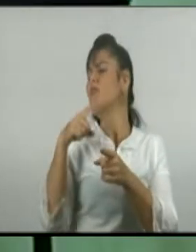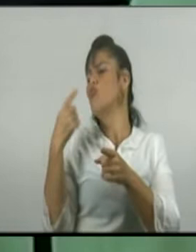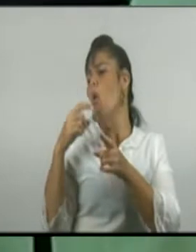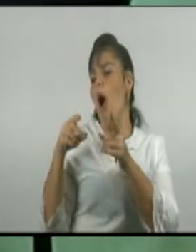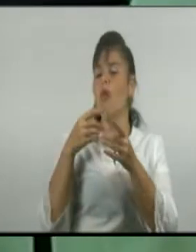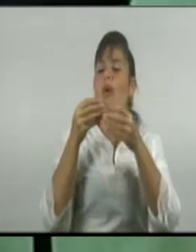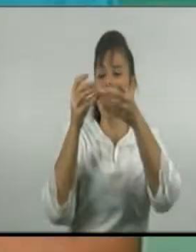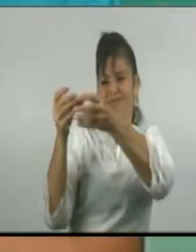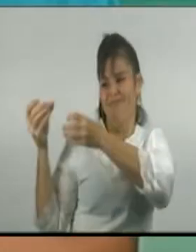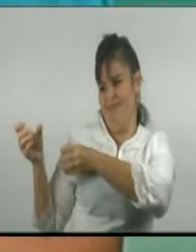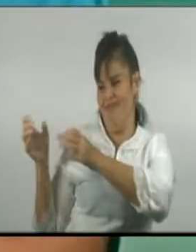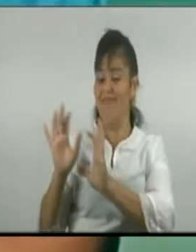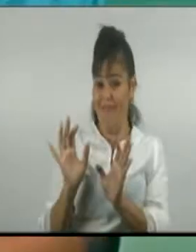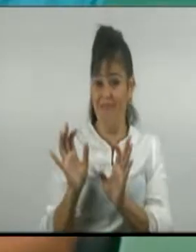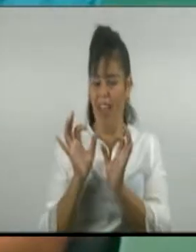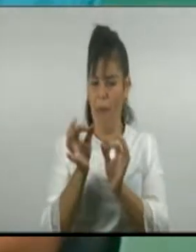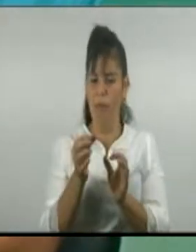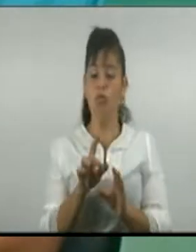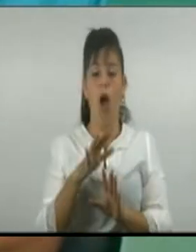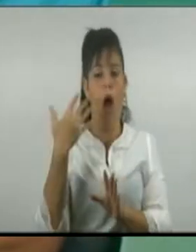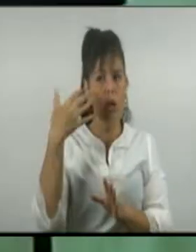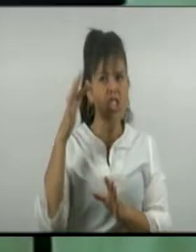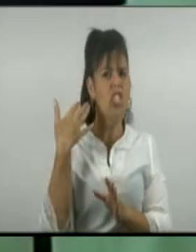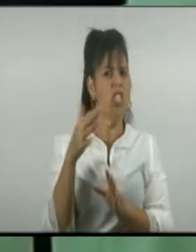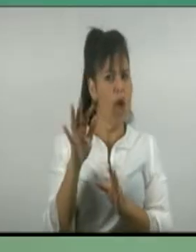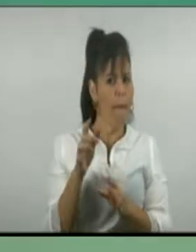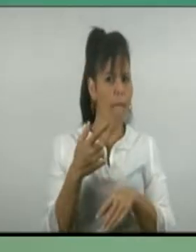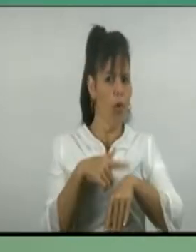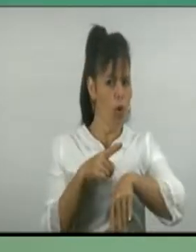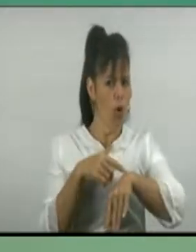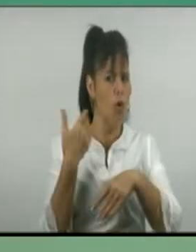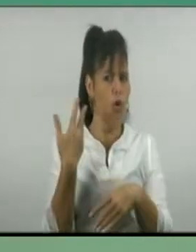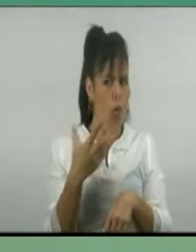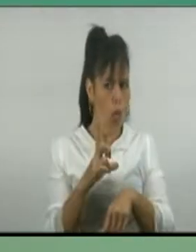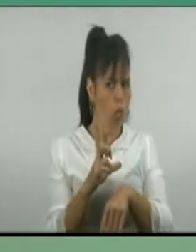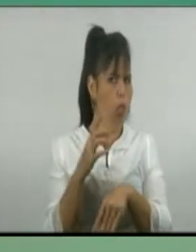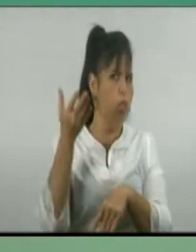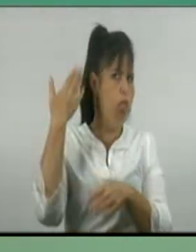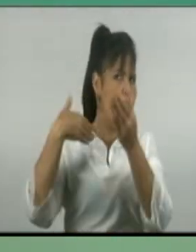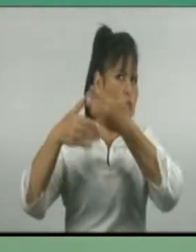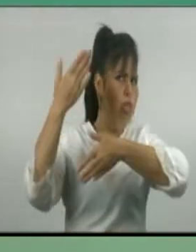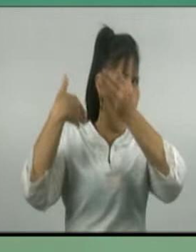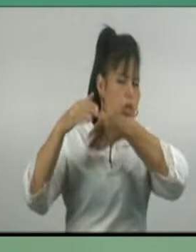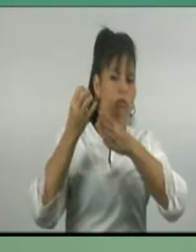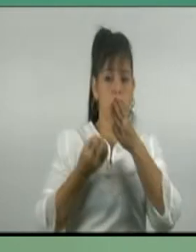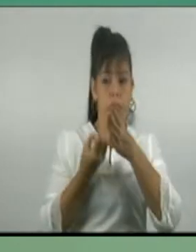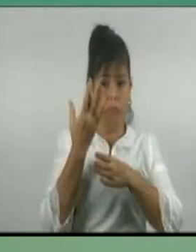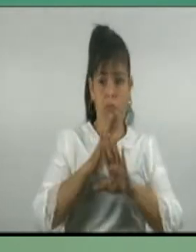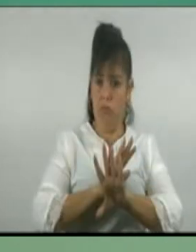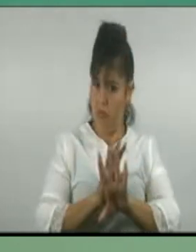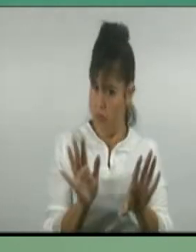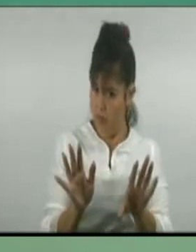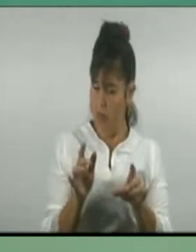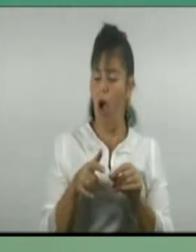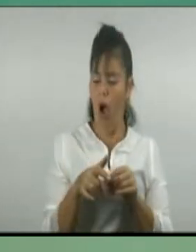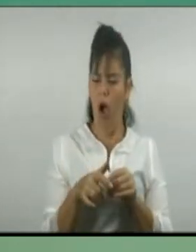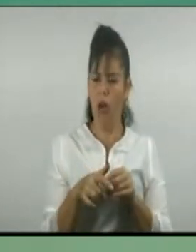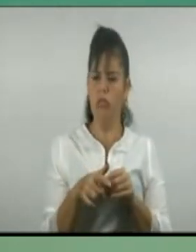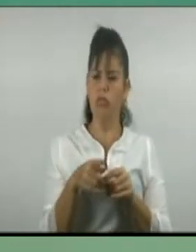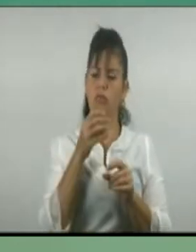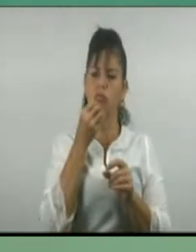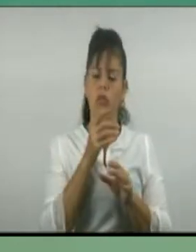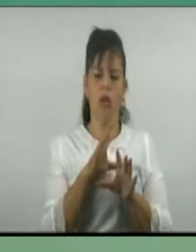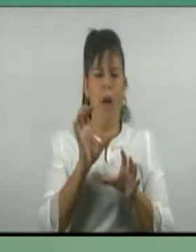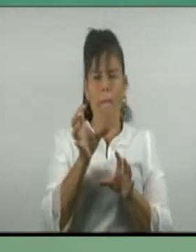ya tiene algún tiempo de creado este banco sigue este banco tiene muchos años de creado un banco con